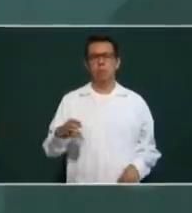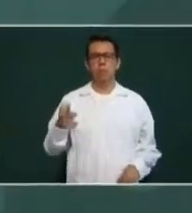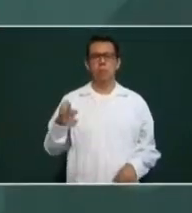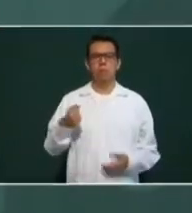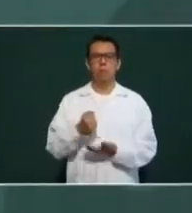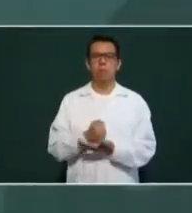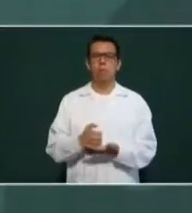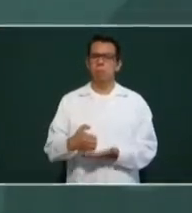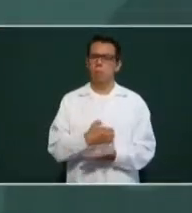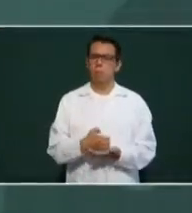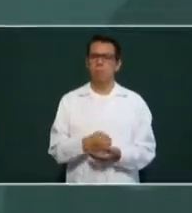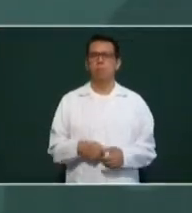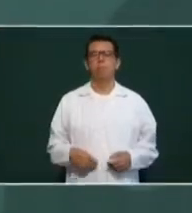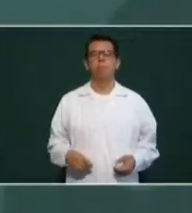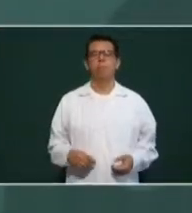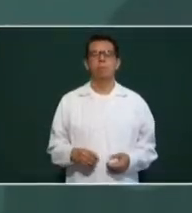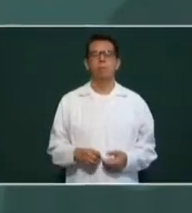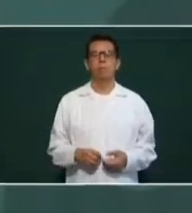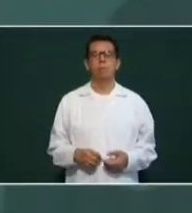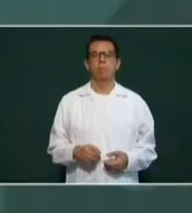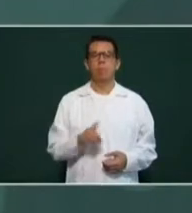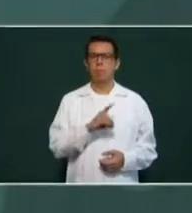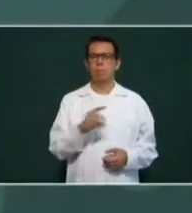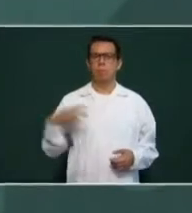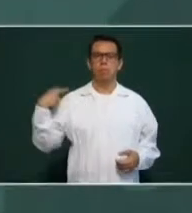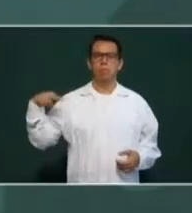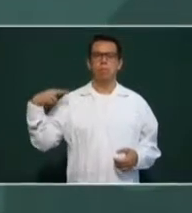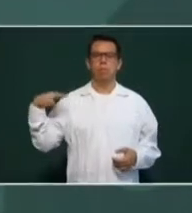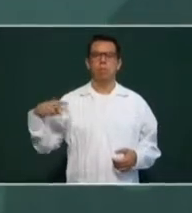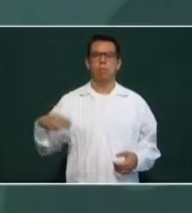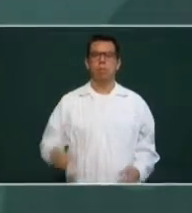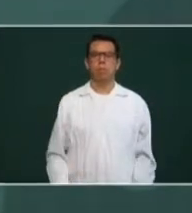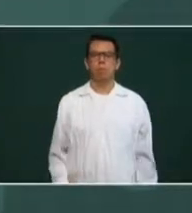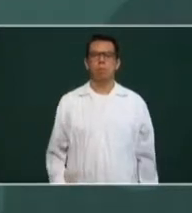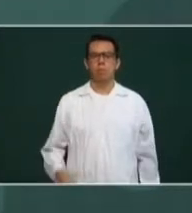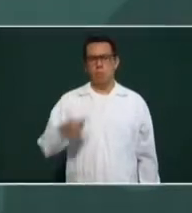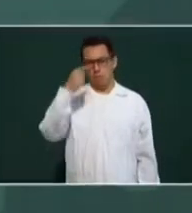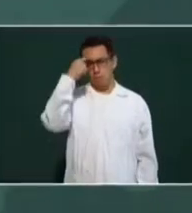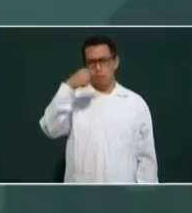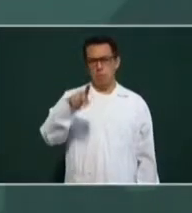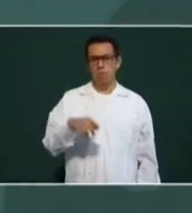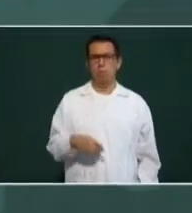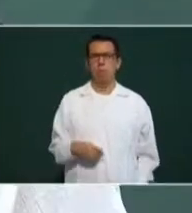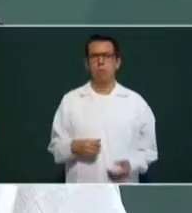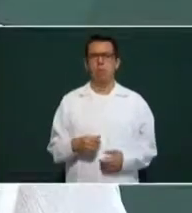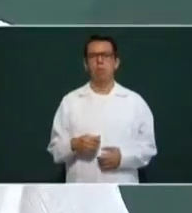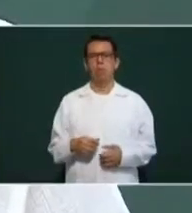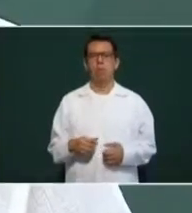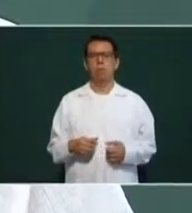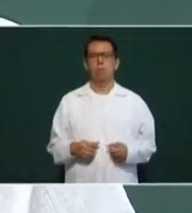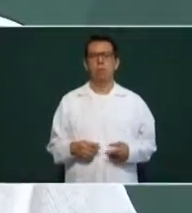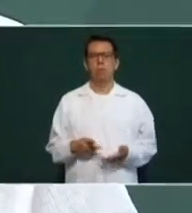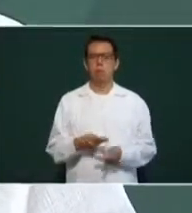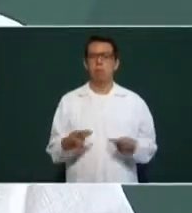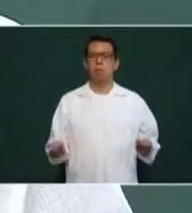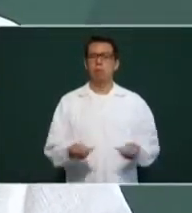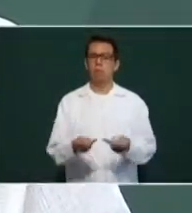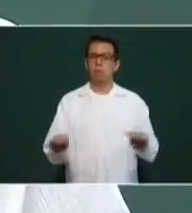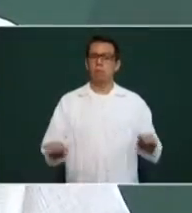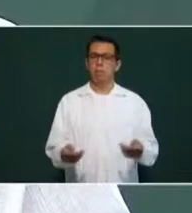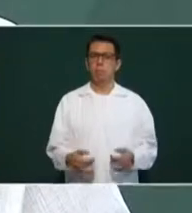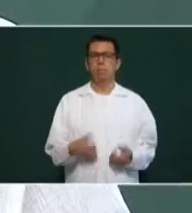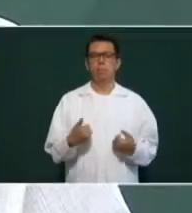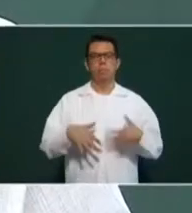gobiernos municipales de veracruz para garantizar la paz y la tranquilidad yo